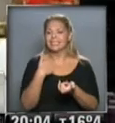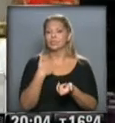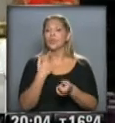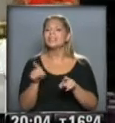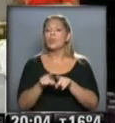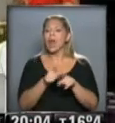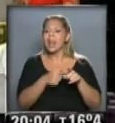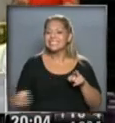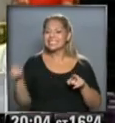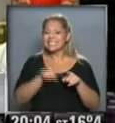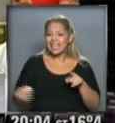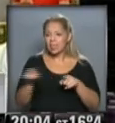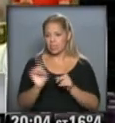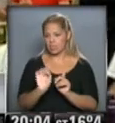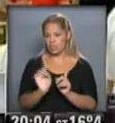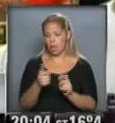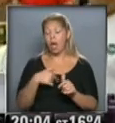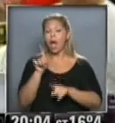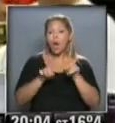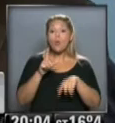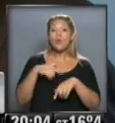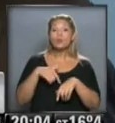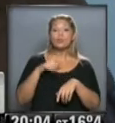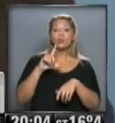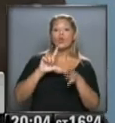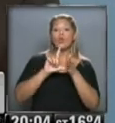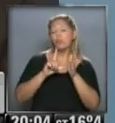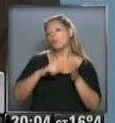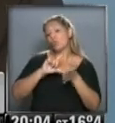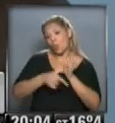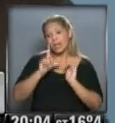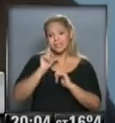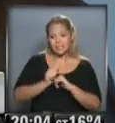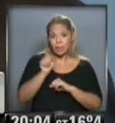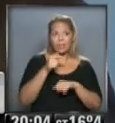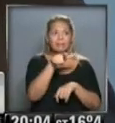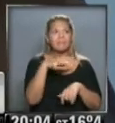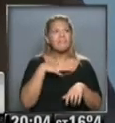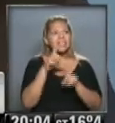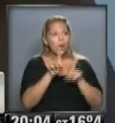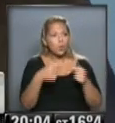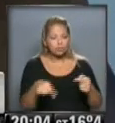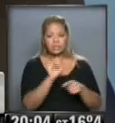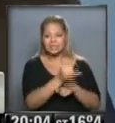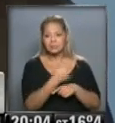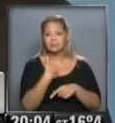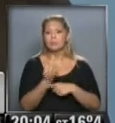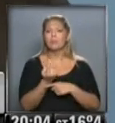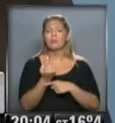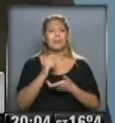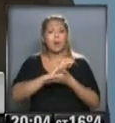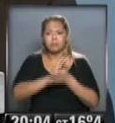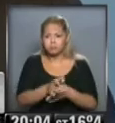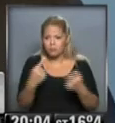que va poniéndose. Puede haber momentos en el día donde esté más floja una góndola, pero faltante de producto, quiebre de stock no ha habido en ningún